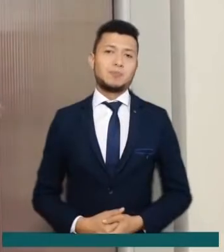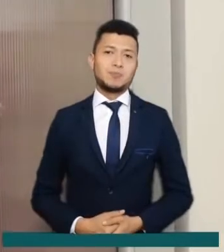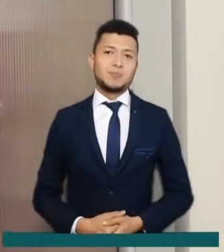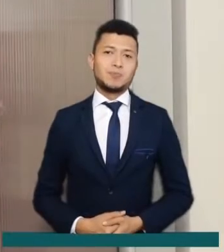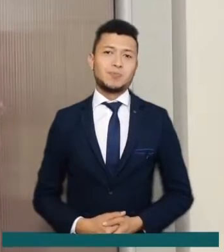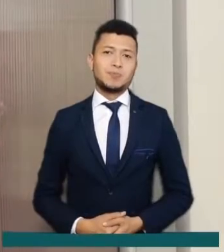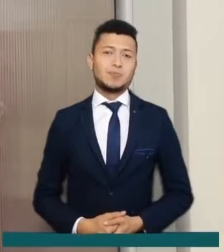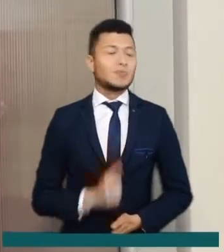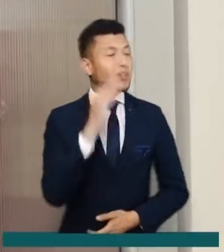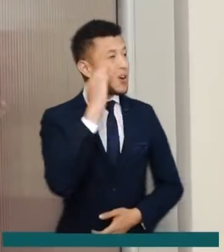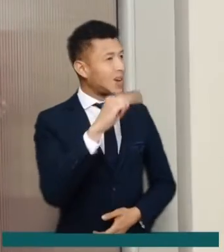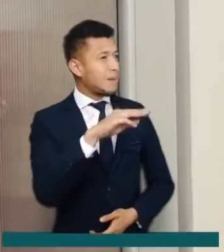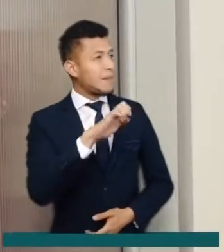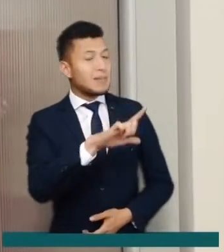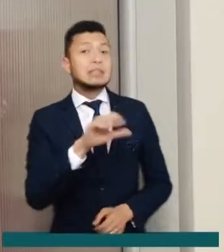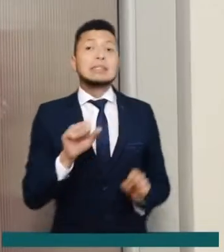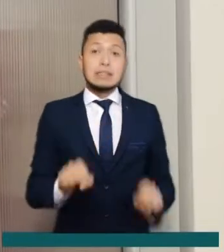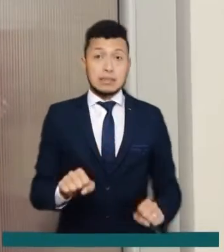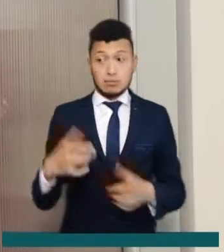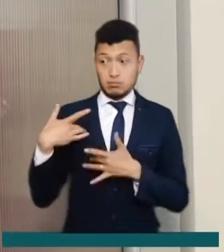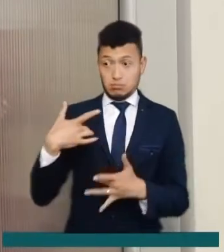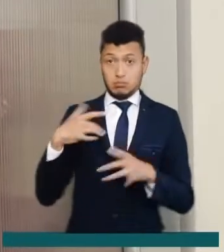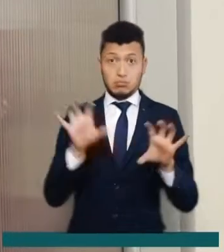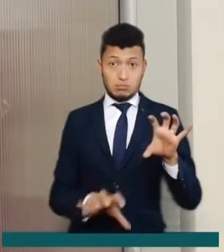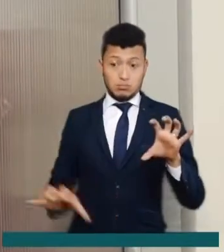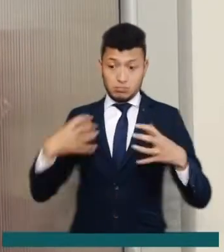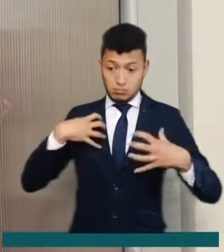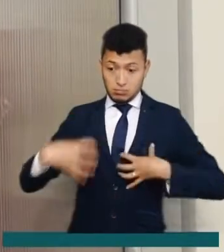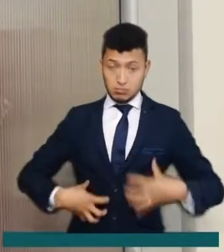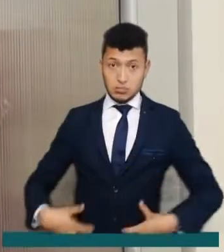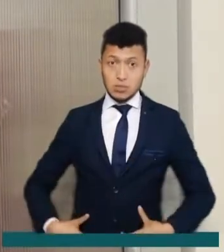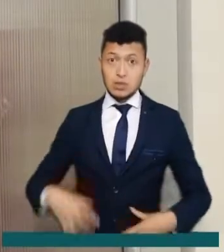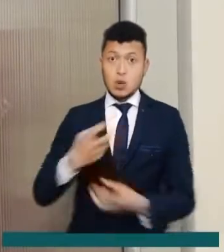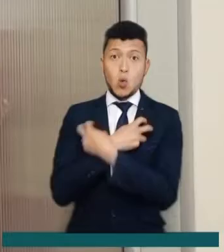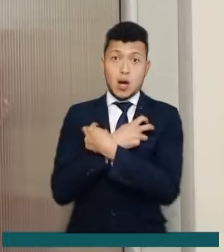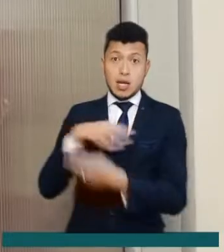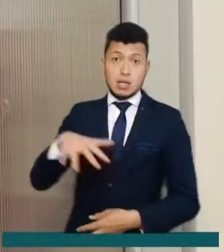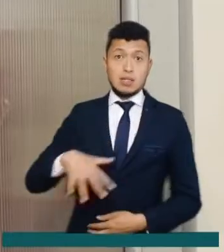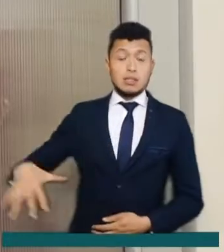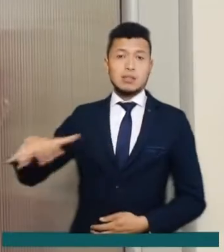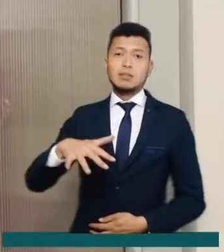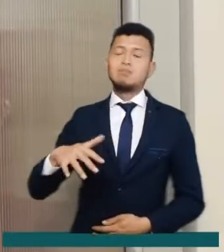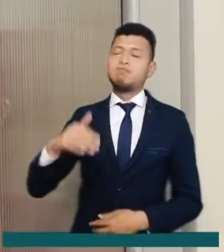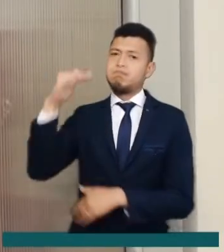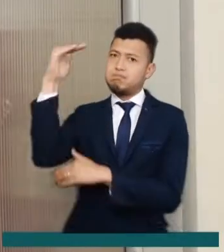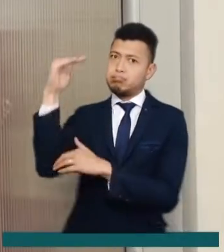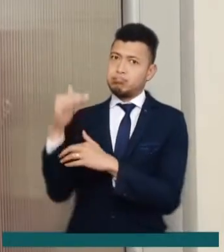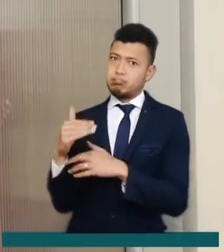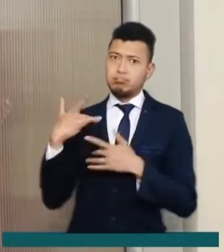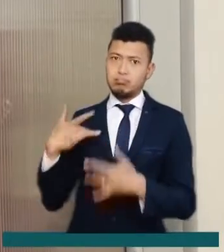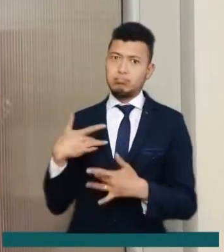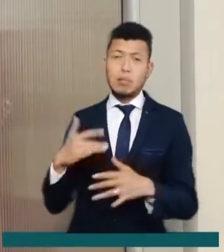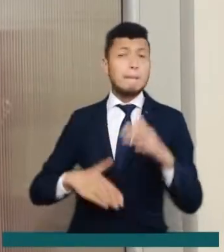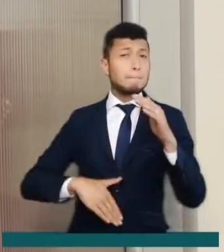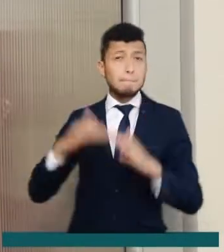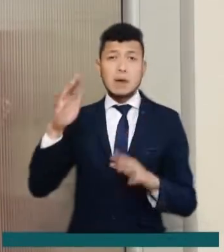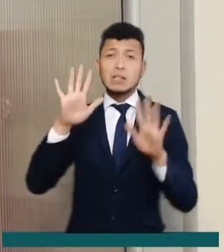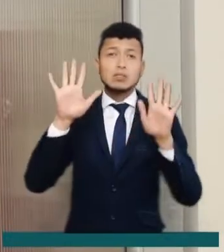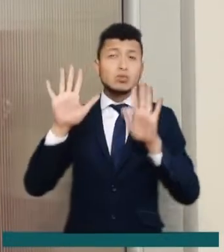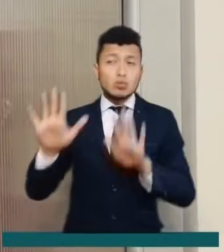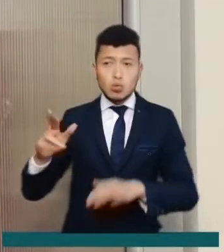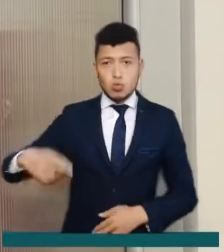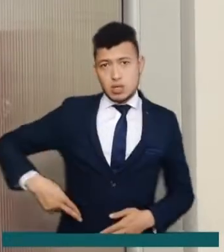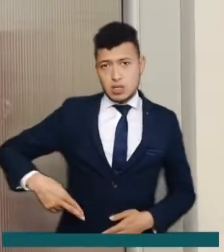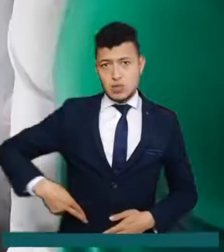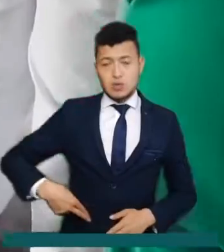Hola Mabel, tras la pandemia las cifras de donación de órganos en el departamento del Huila cayeron significativamente, en especial las que tienen que